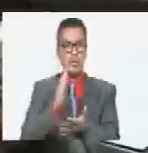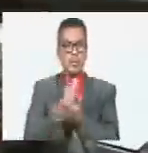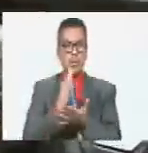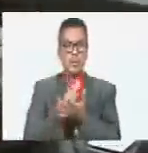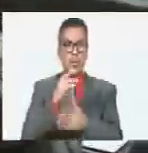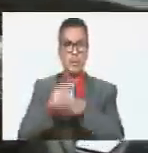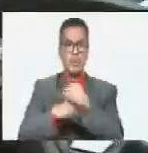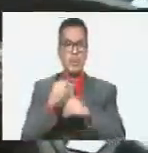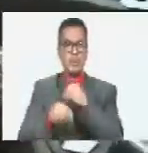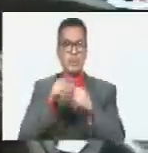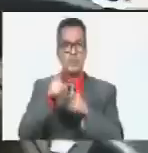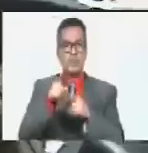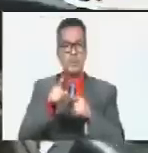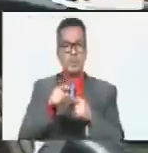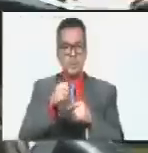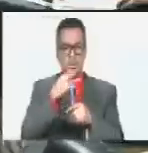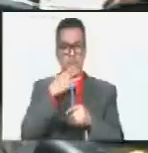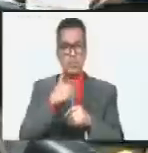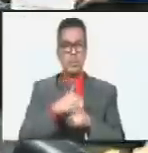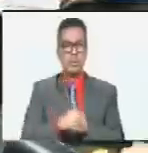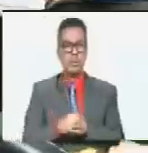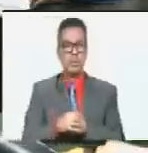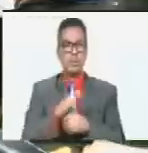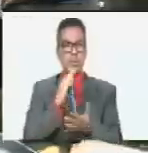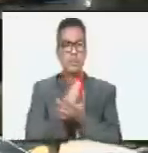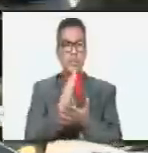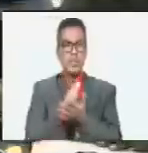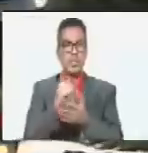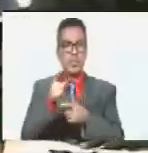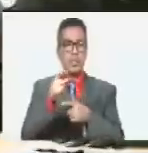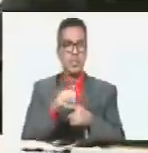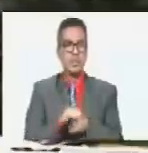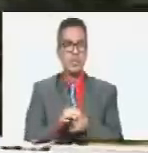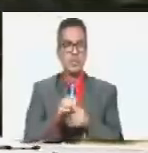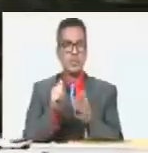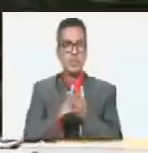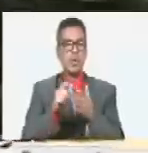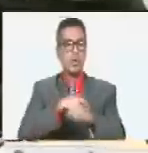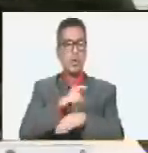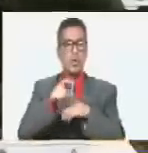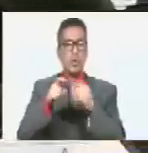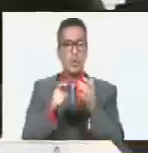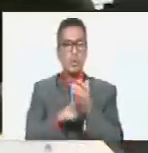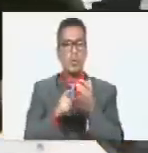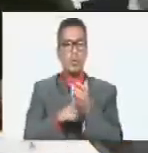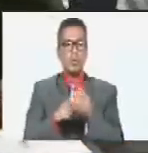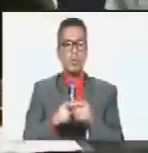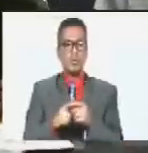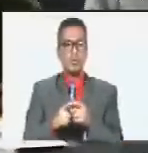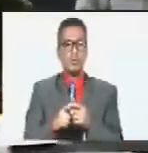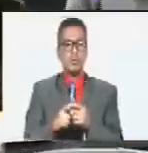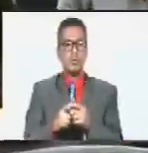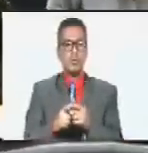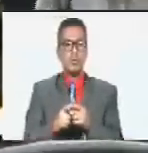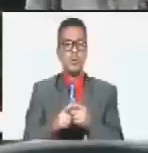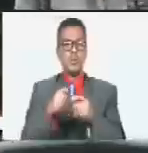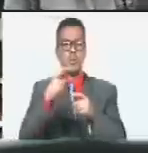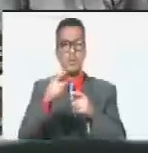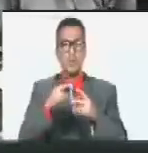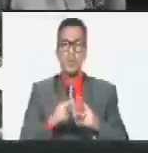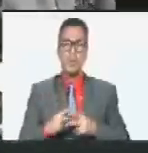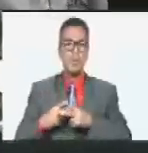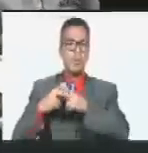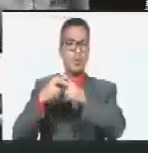siempre fue así de eficiente, siempre fue así de transparente. Es completamente imposible que se vulnere la voluntad del